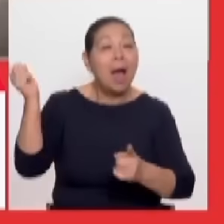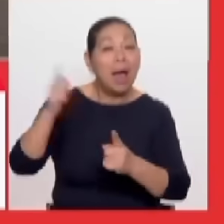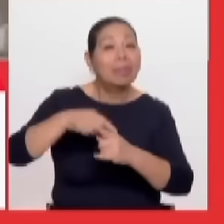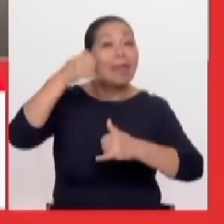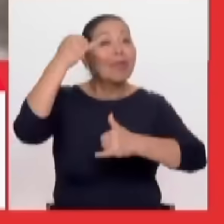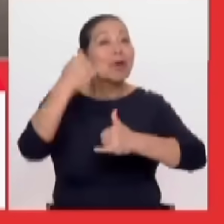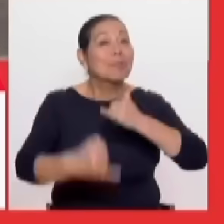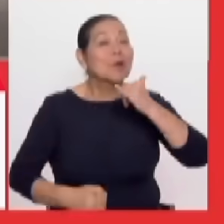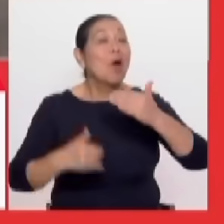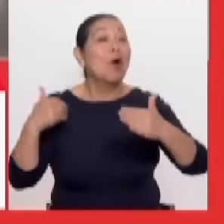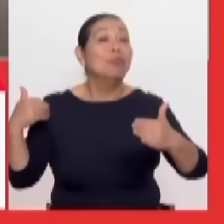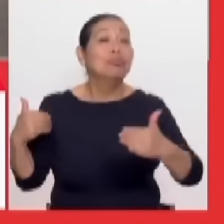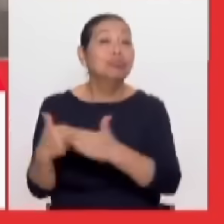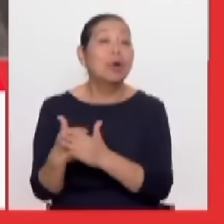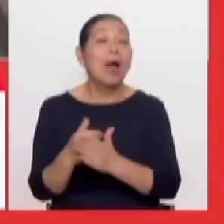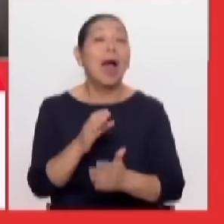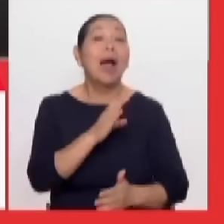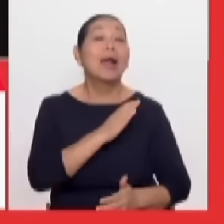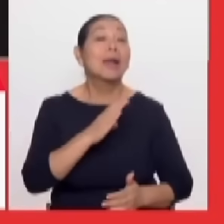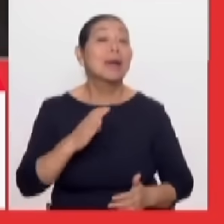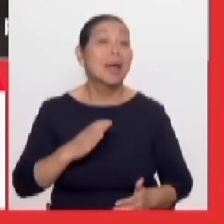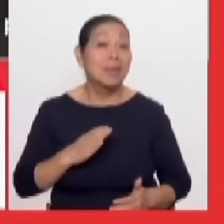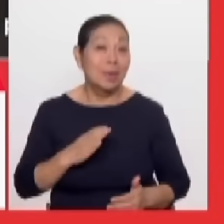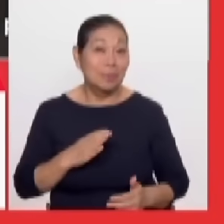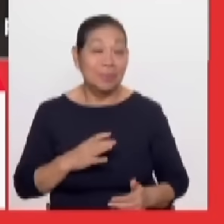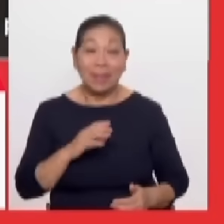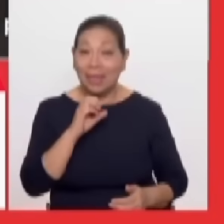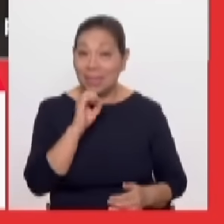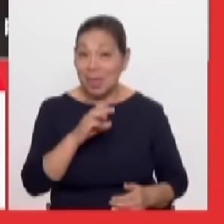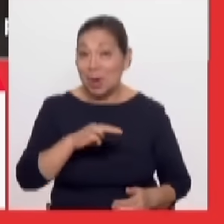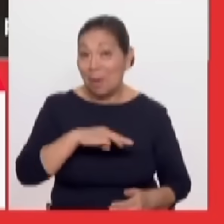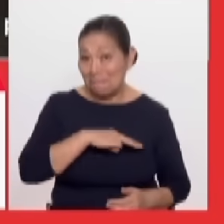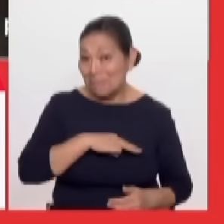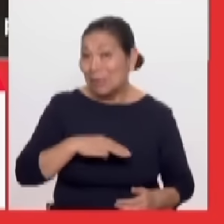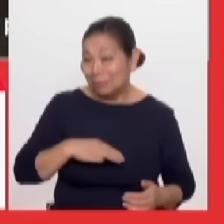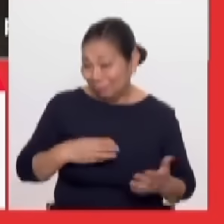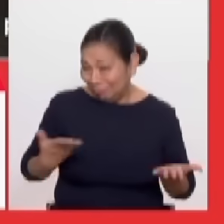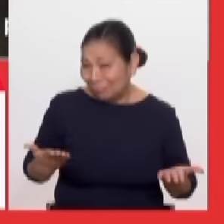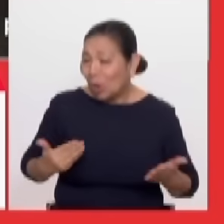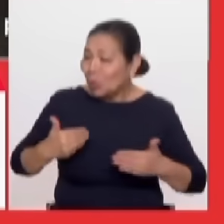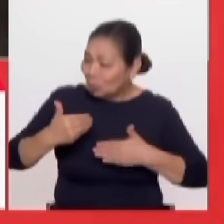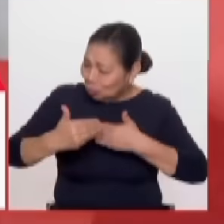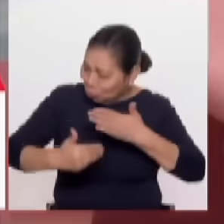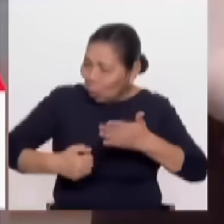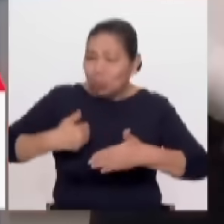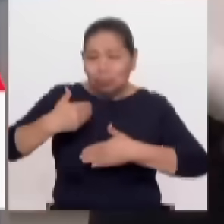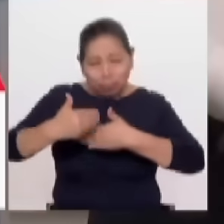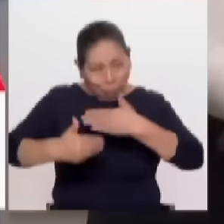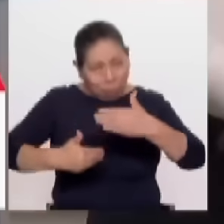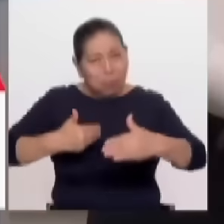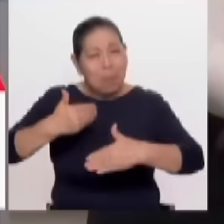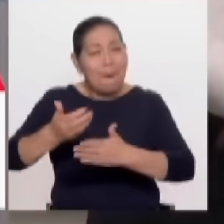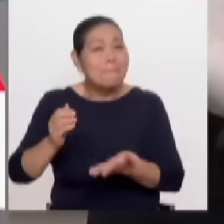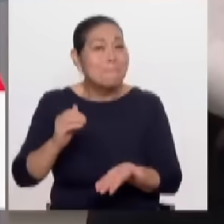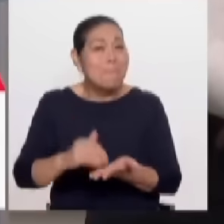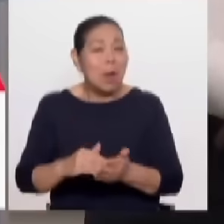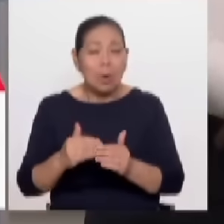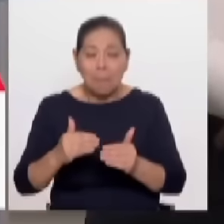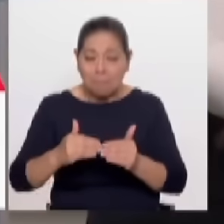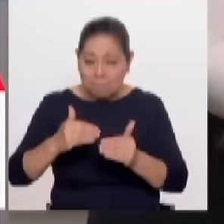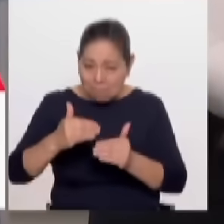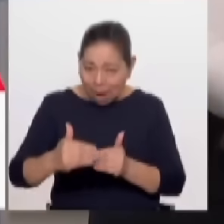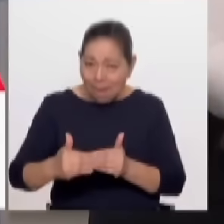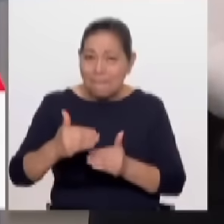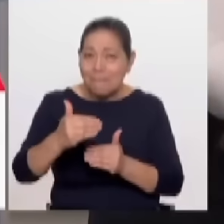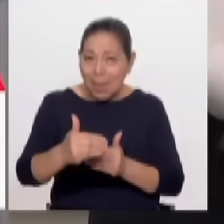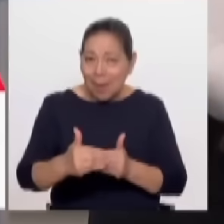el trabajo y llegar al Callao. Y como dijo el ministro, seguiremos avanzando en más metros.